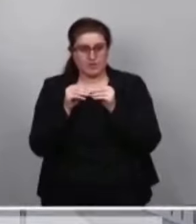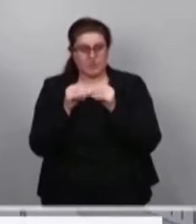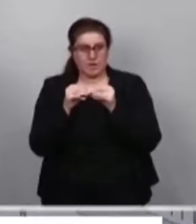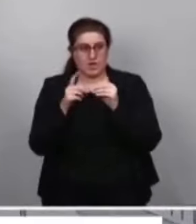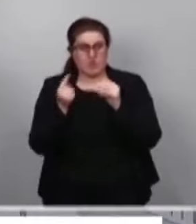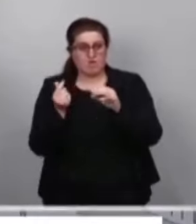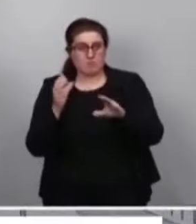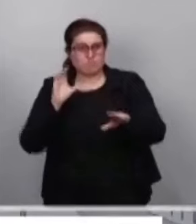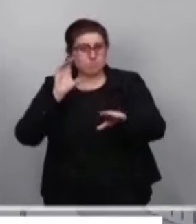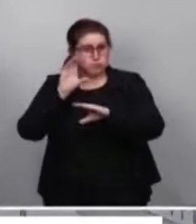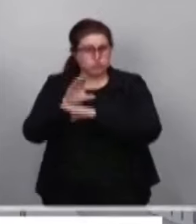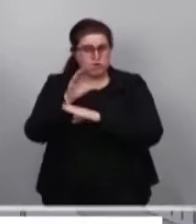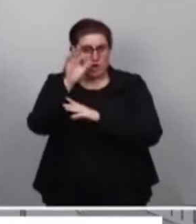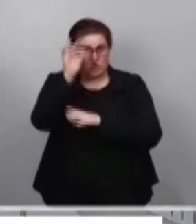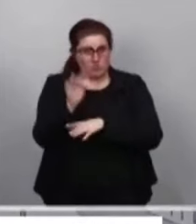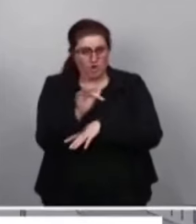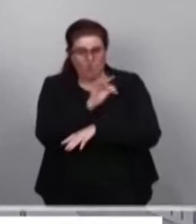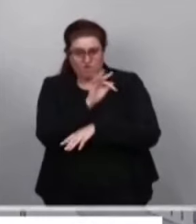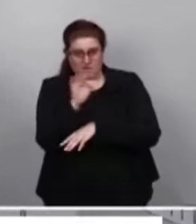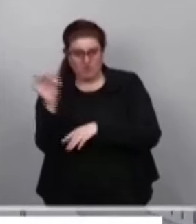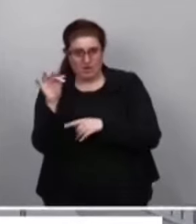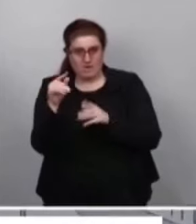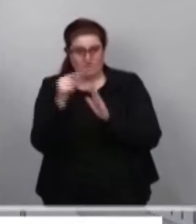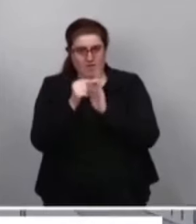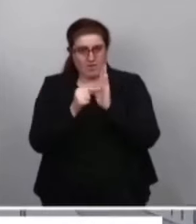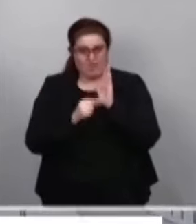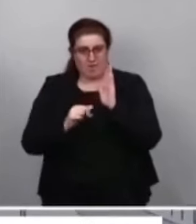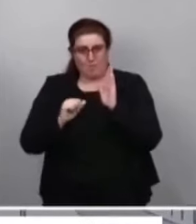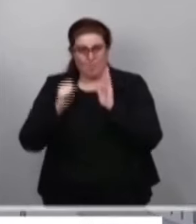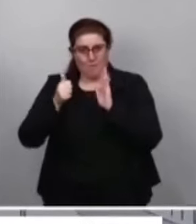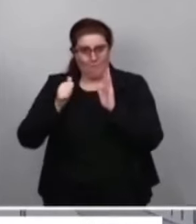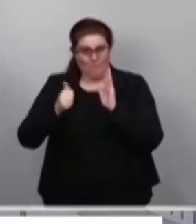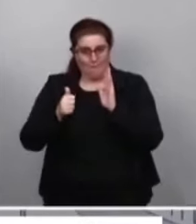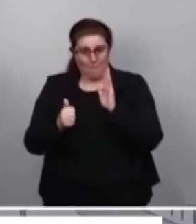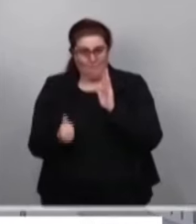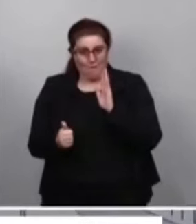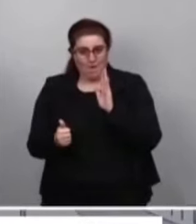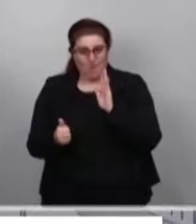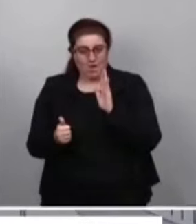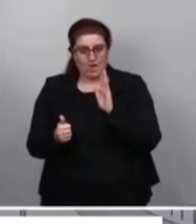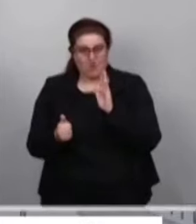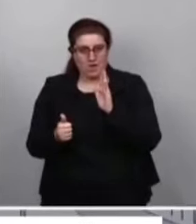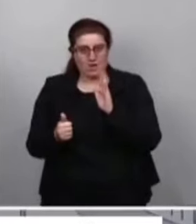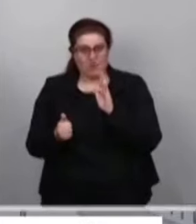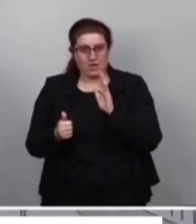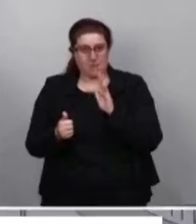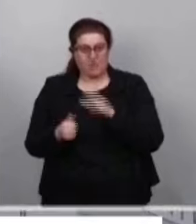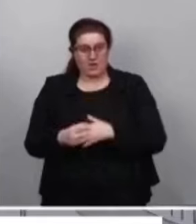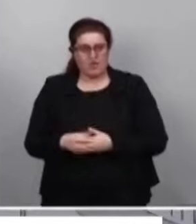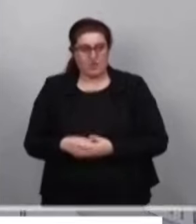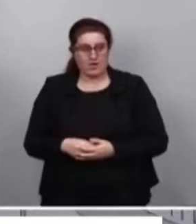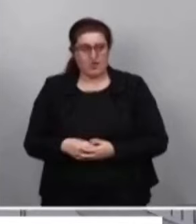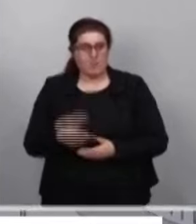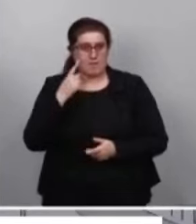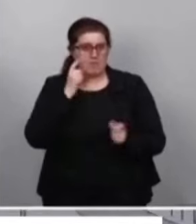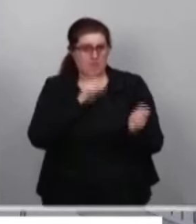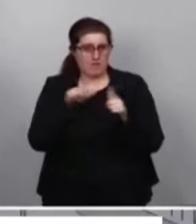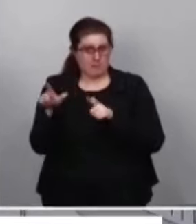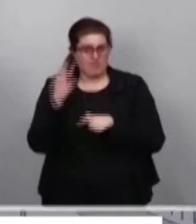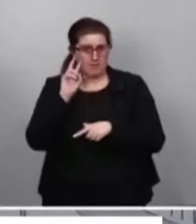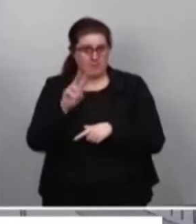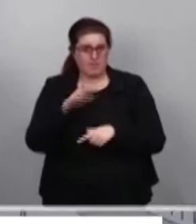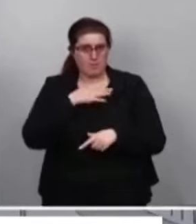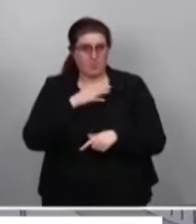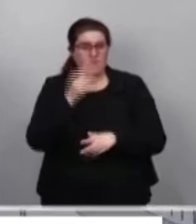La inversión total de todas estas primeras medidas adoptadas va a superar, lo ven ahí ustedes, hay